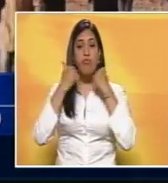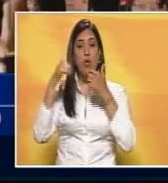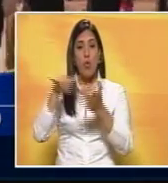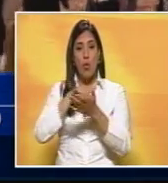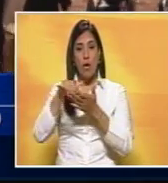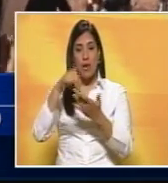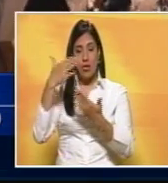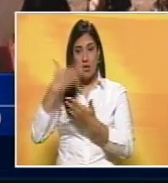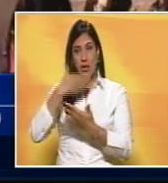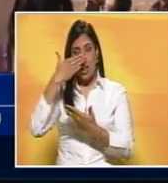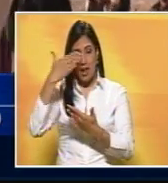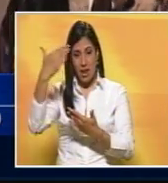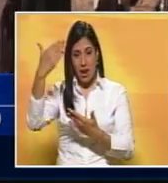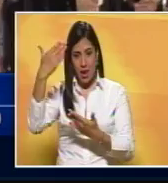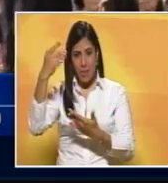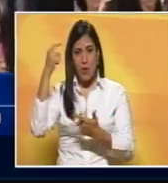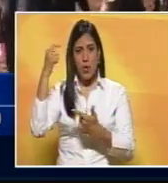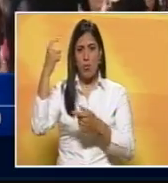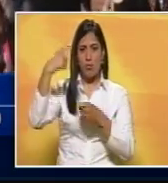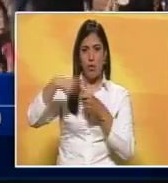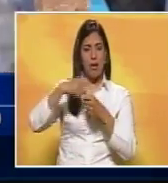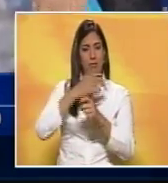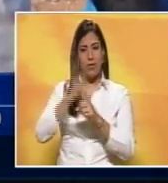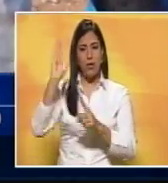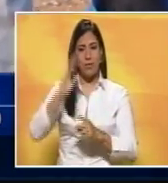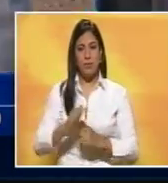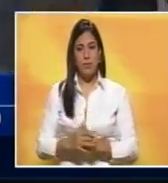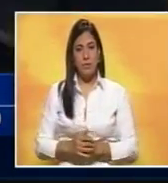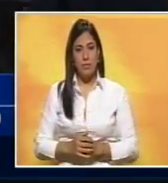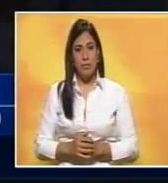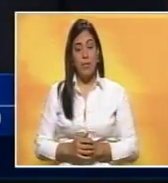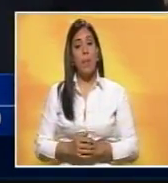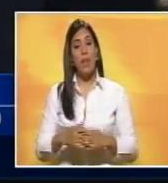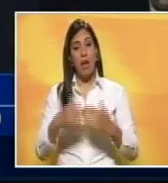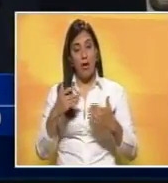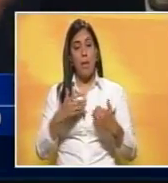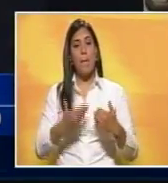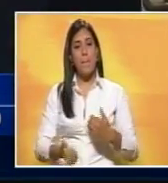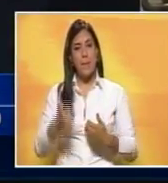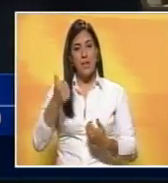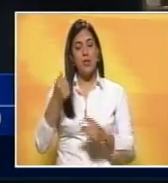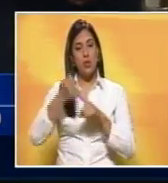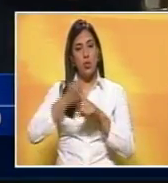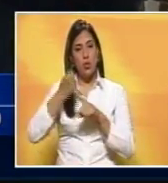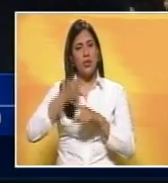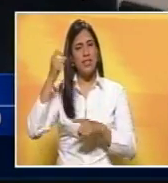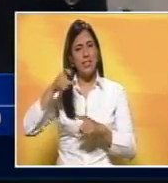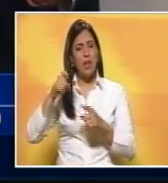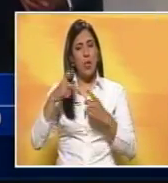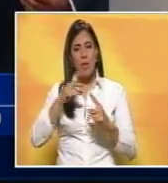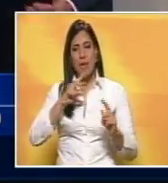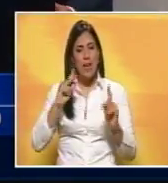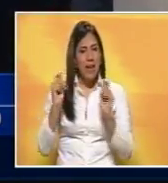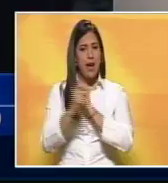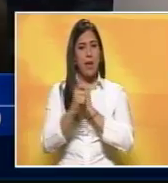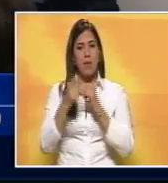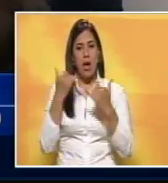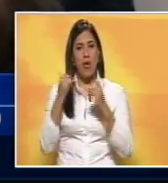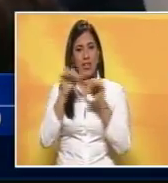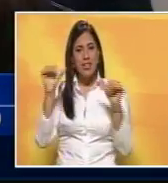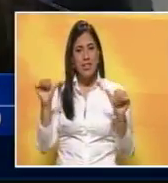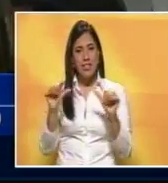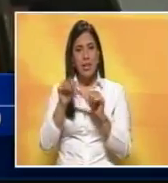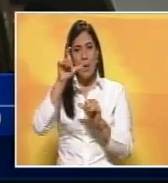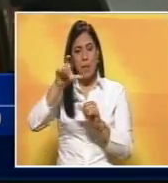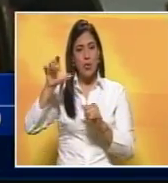York es un inmigrante de Uzbekistán. El mandatario además insistió en la necesidad de cambiar el actual sistema